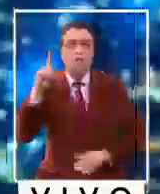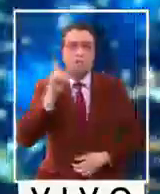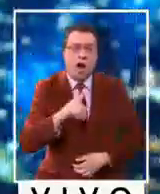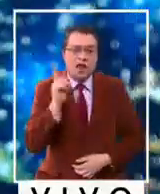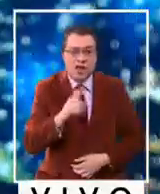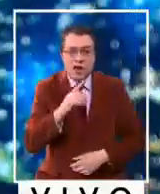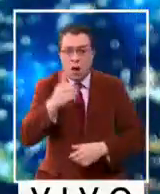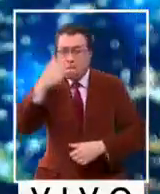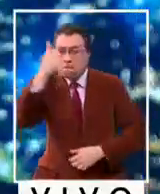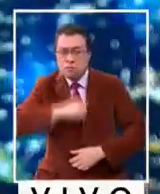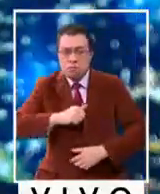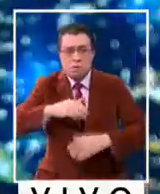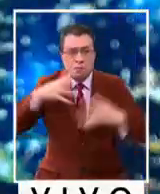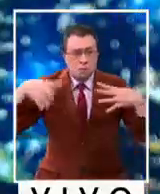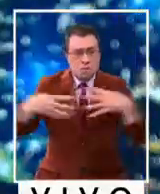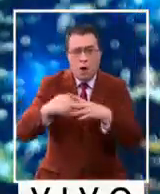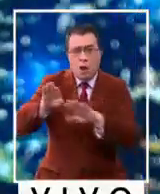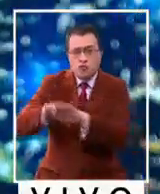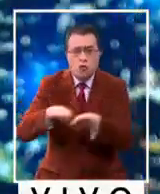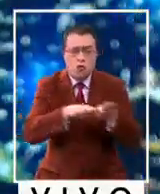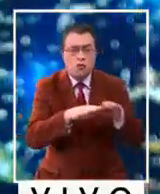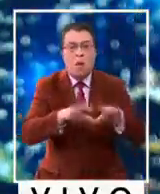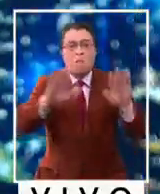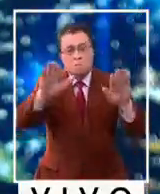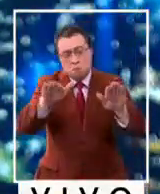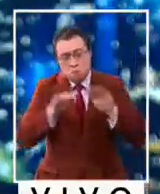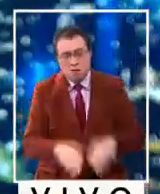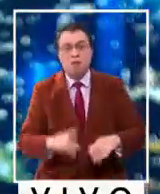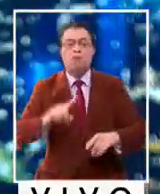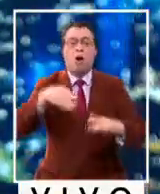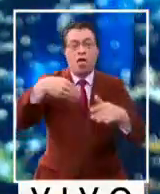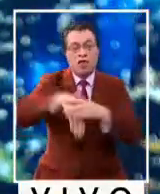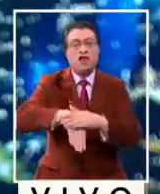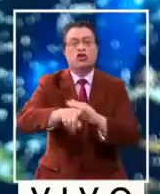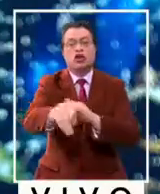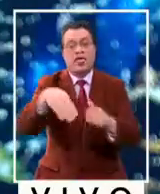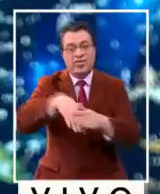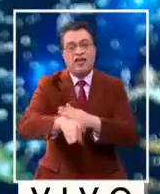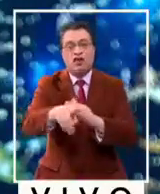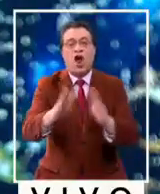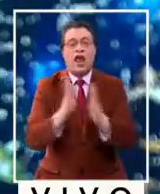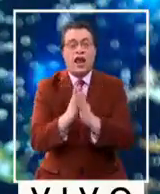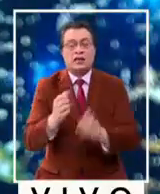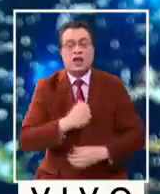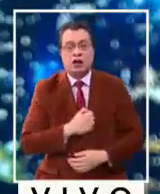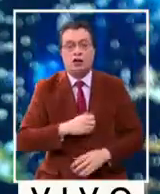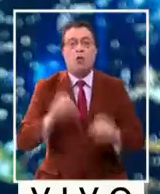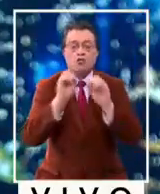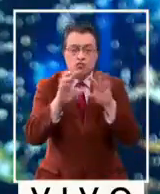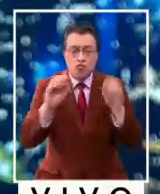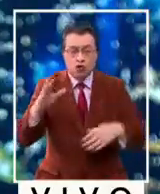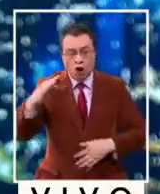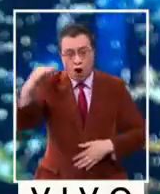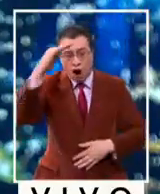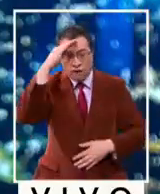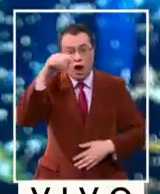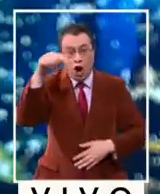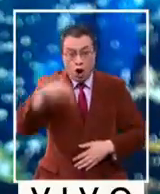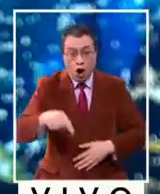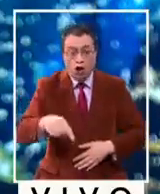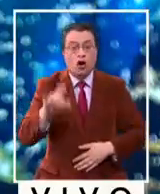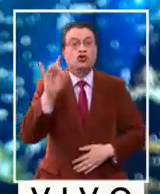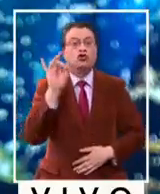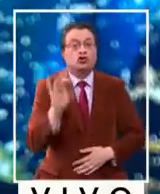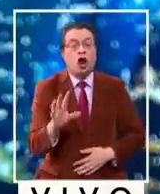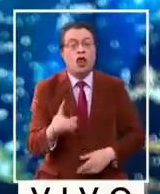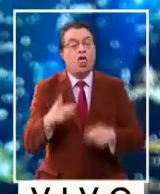el oscurantismo, las redes de protección siguen vivas y fuertes. Por eso, muchos confían en que lo de hoy solo debe